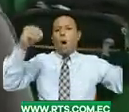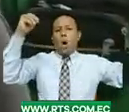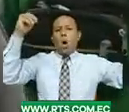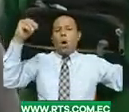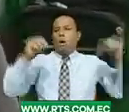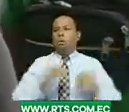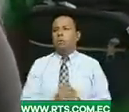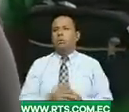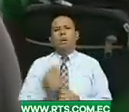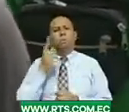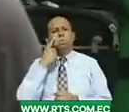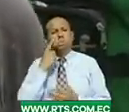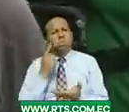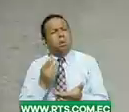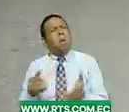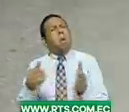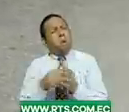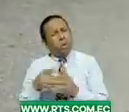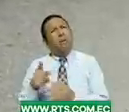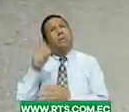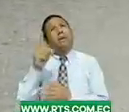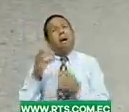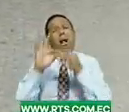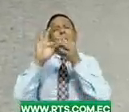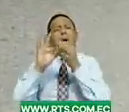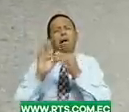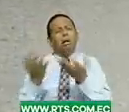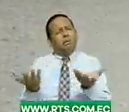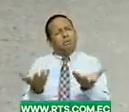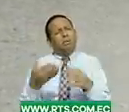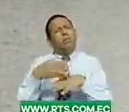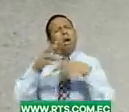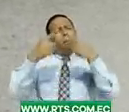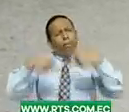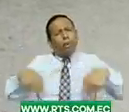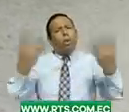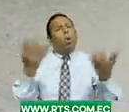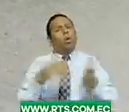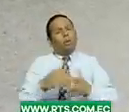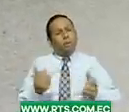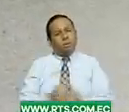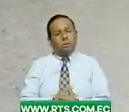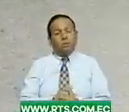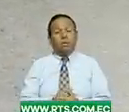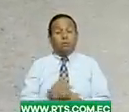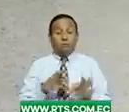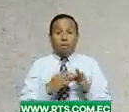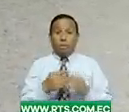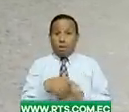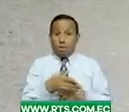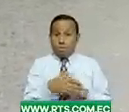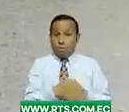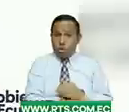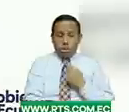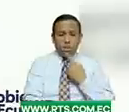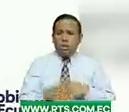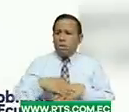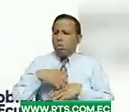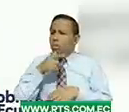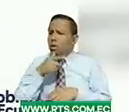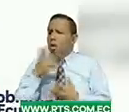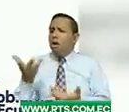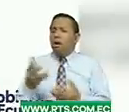espera que alguien se responsabilice por lo sucedido, la empresa eléctrica emitió un comunicado en el que, aparte de expresar